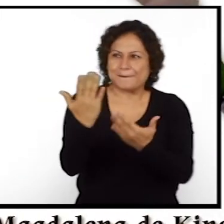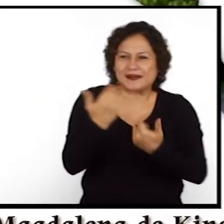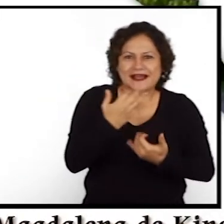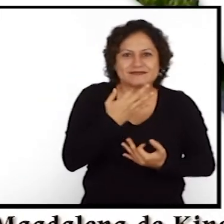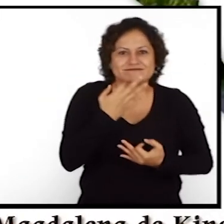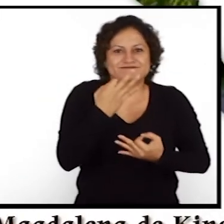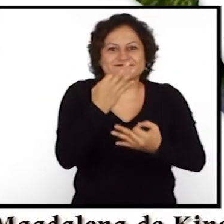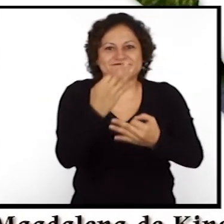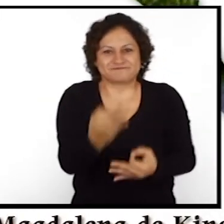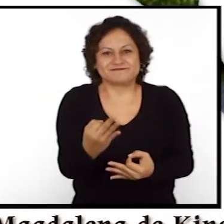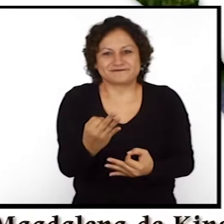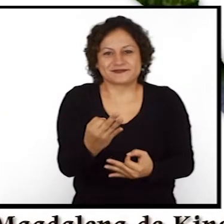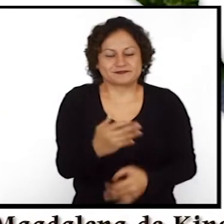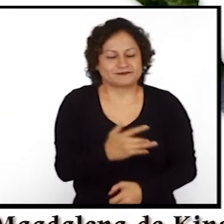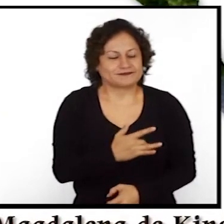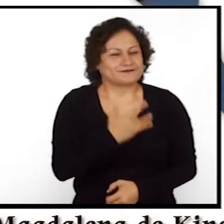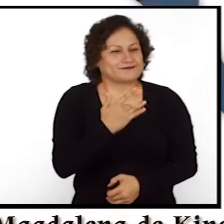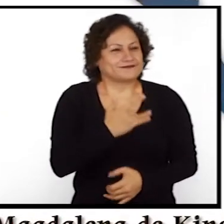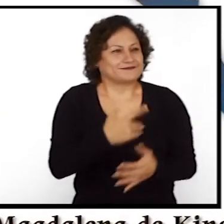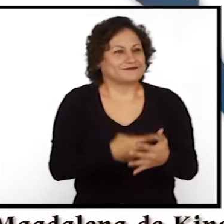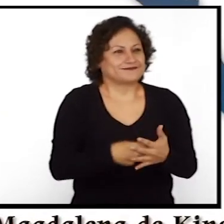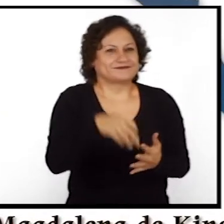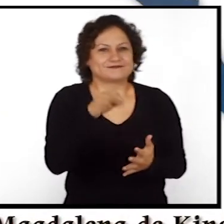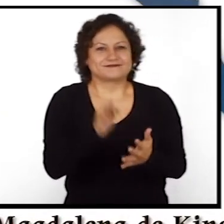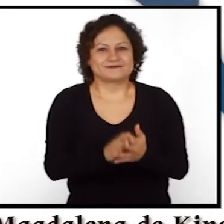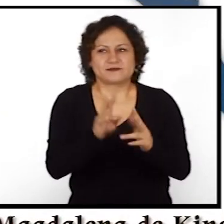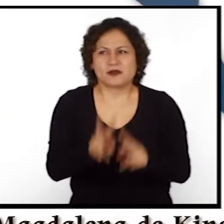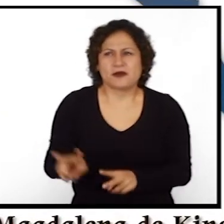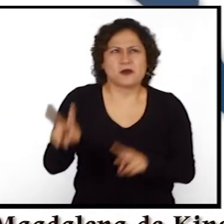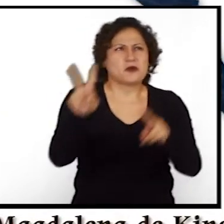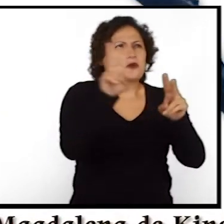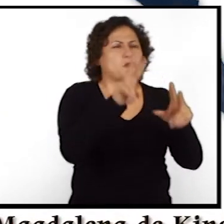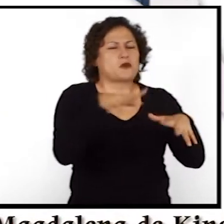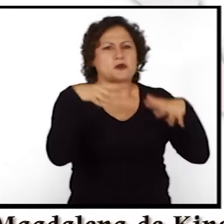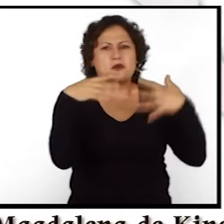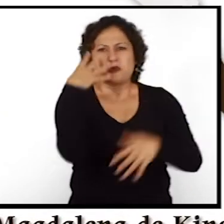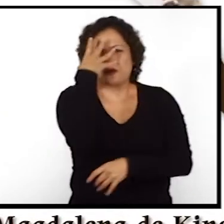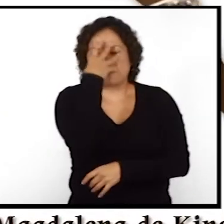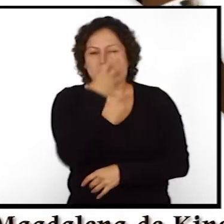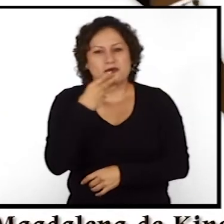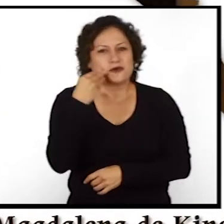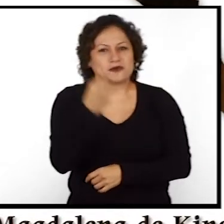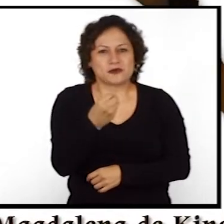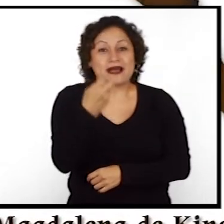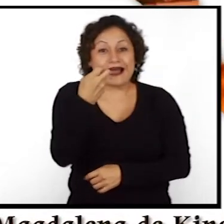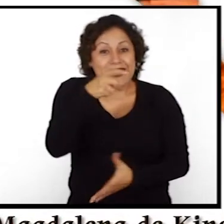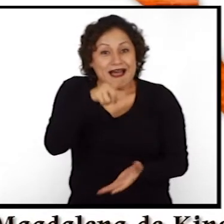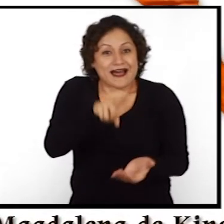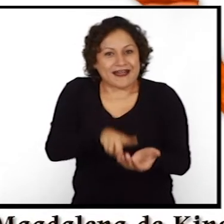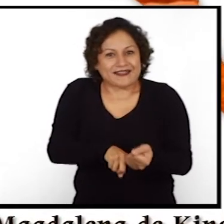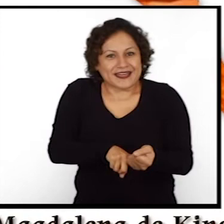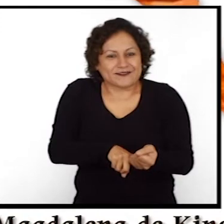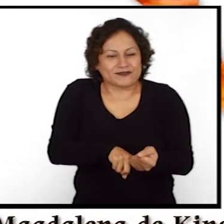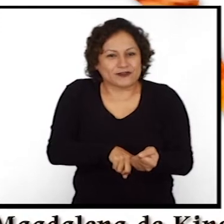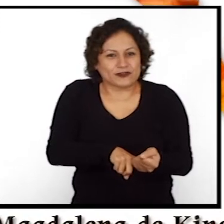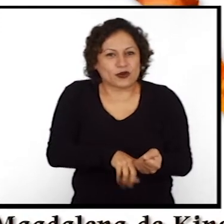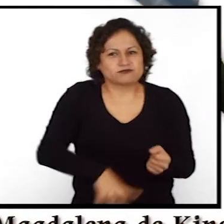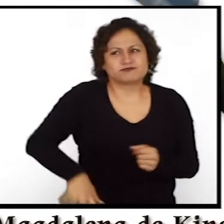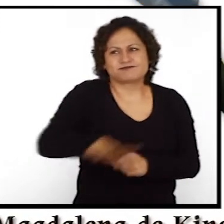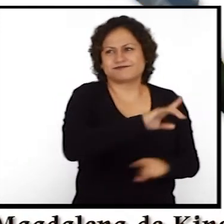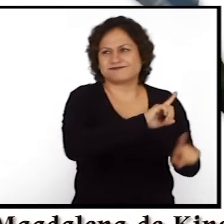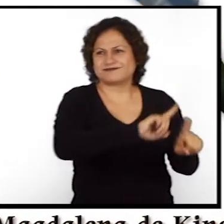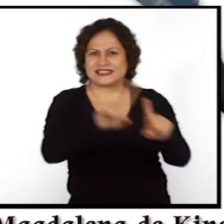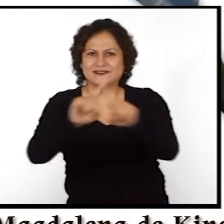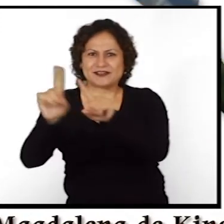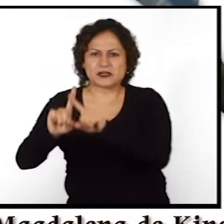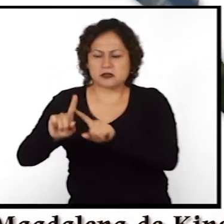aventura. Adrenalina e increíbles vistas panorámicas. Características fundamentales de paisajes llenos